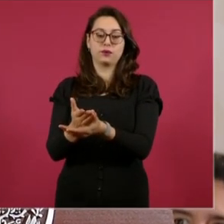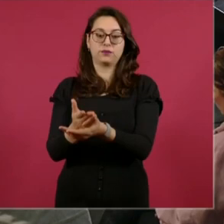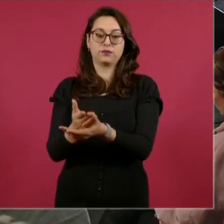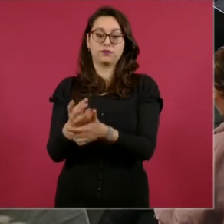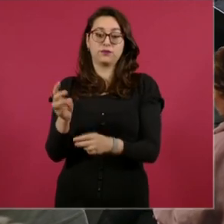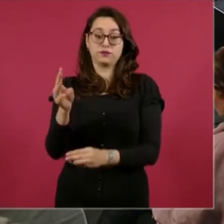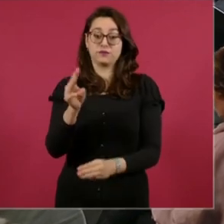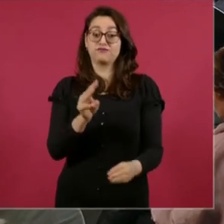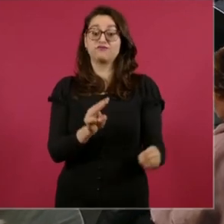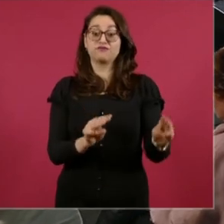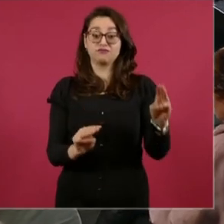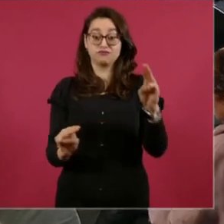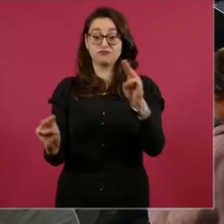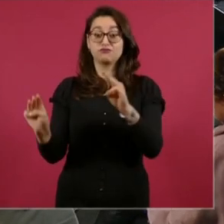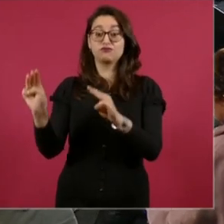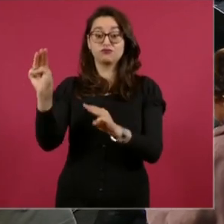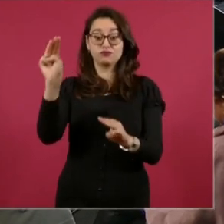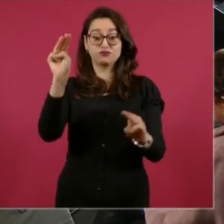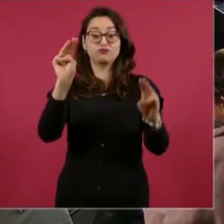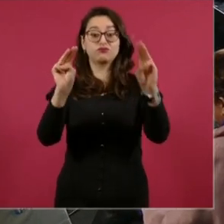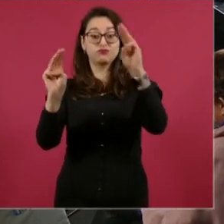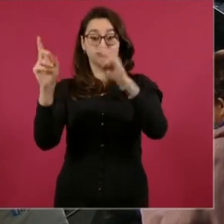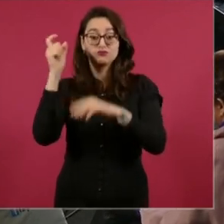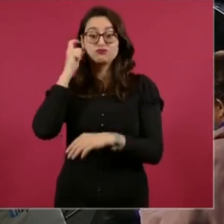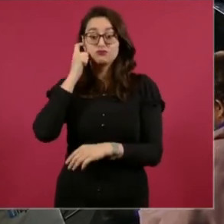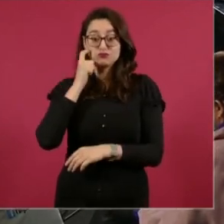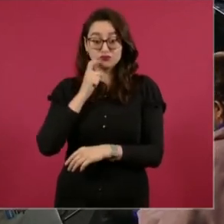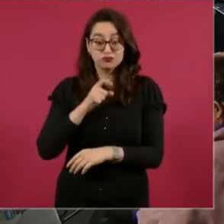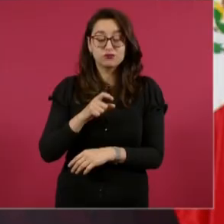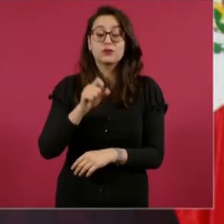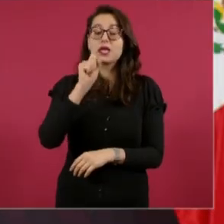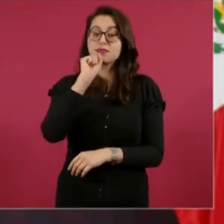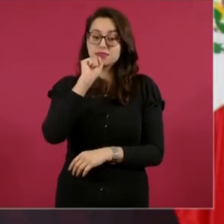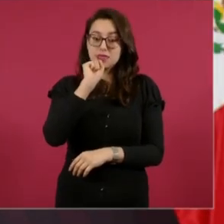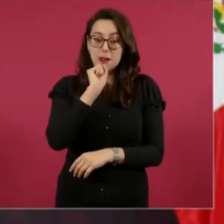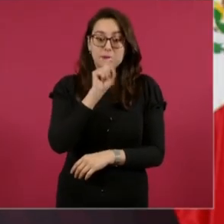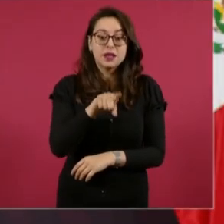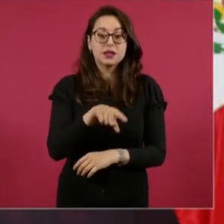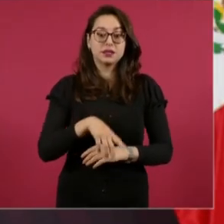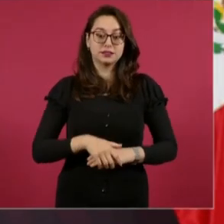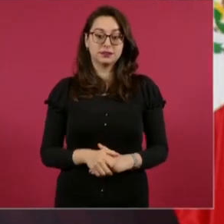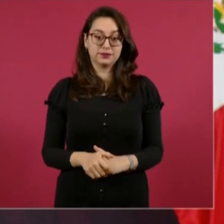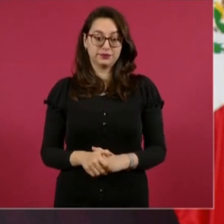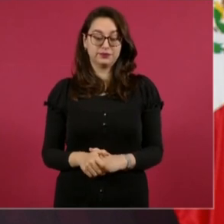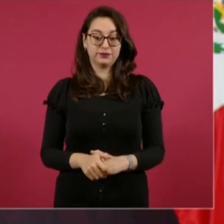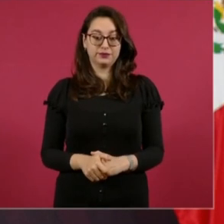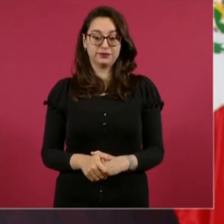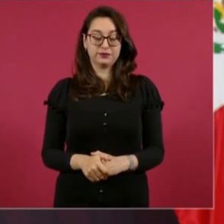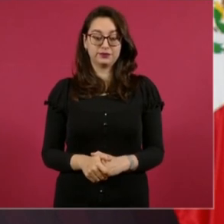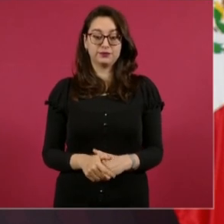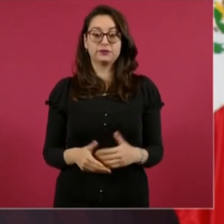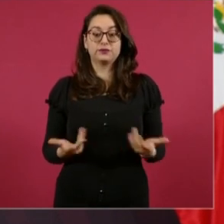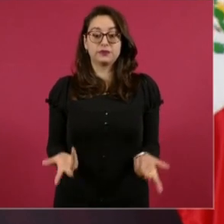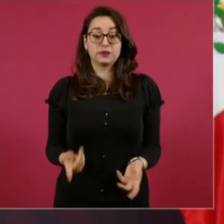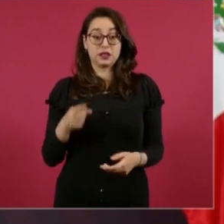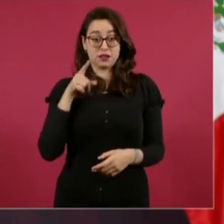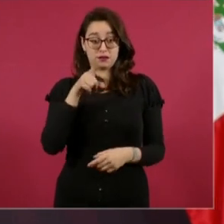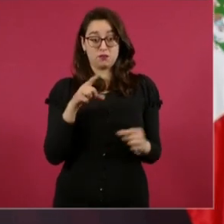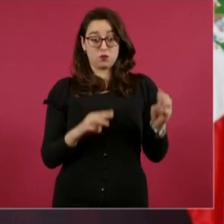la montaña. En la montaña estamos haciendo un